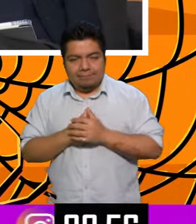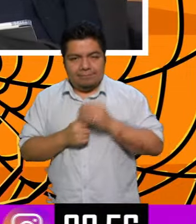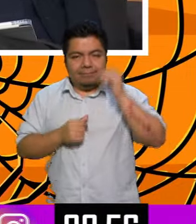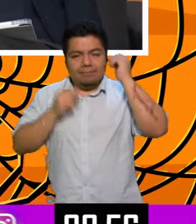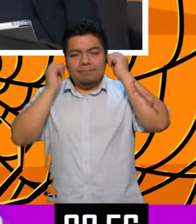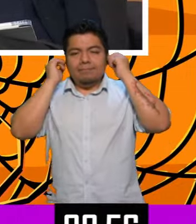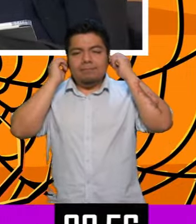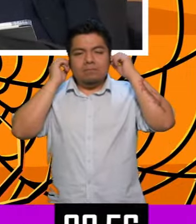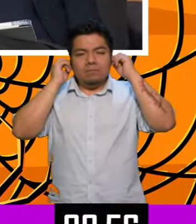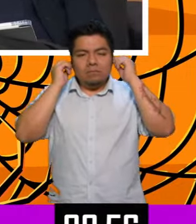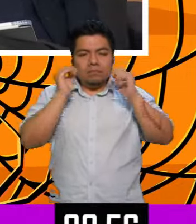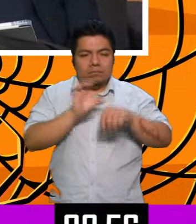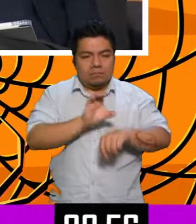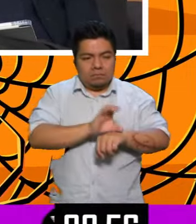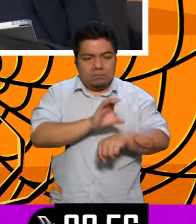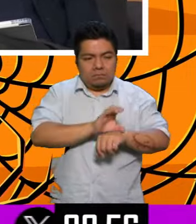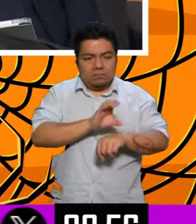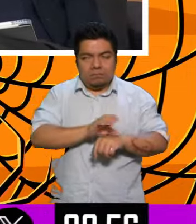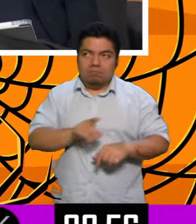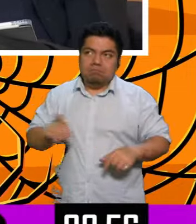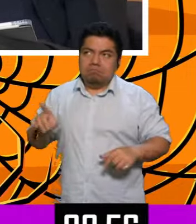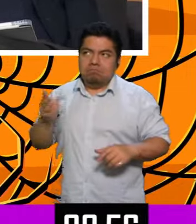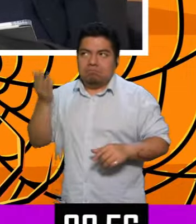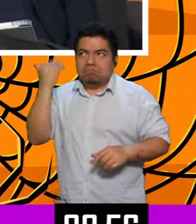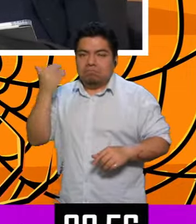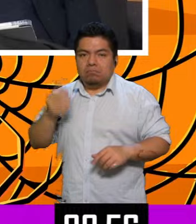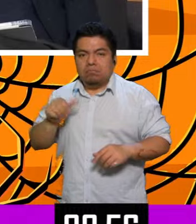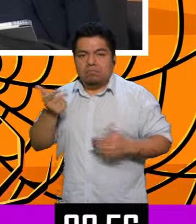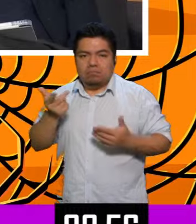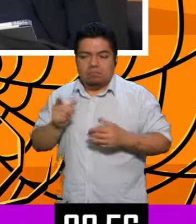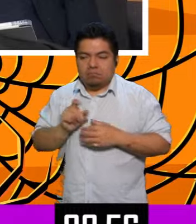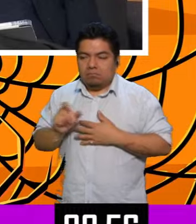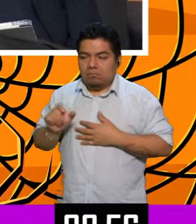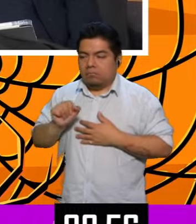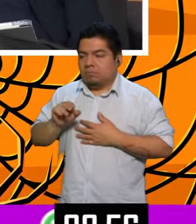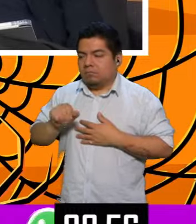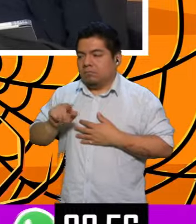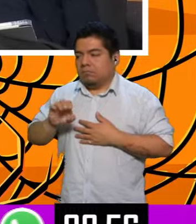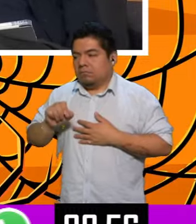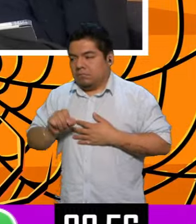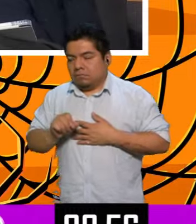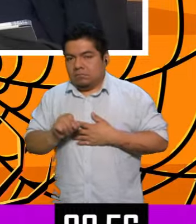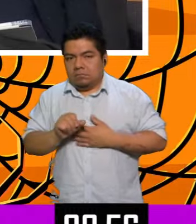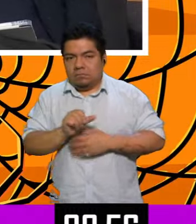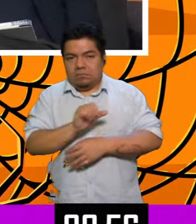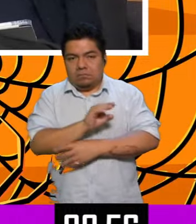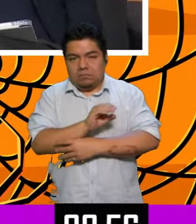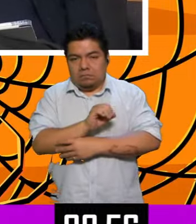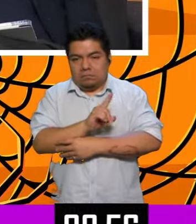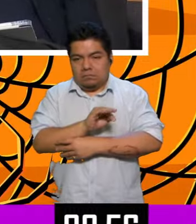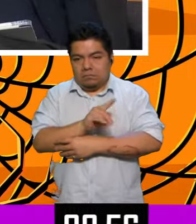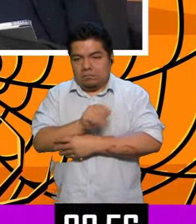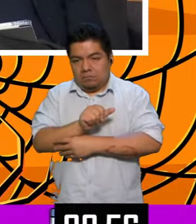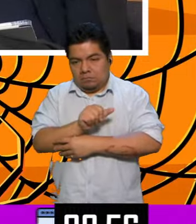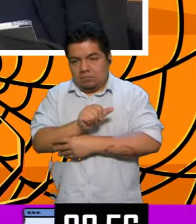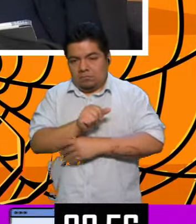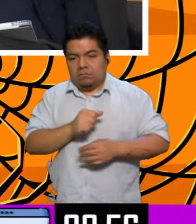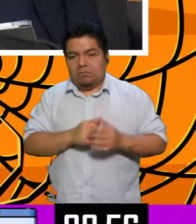que si Colombia hubiera sido descubierta por un marino que se apellidara Sánchez, se llamará Sánchez-lombia.